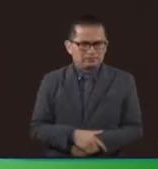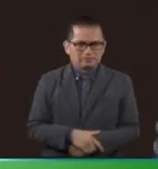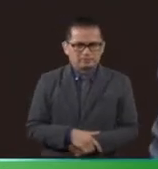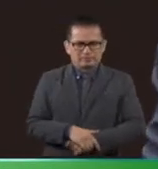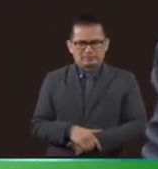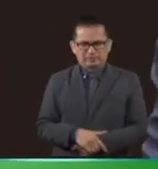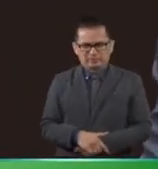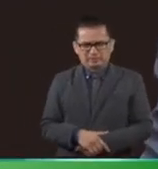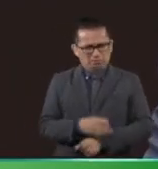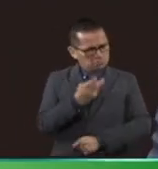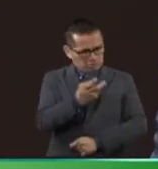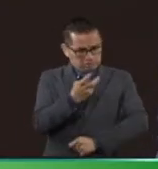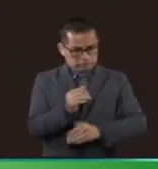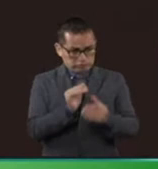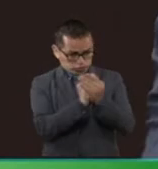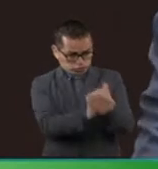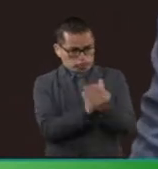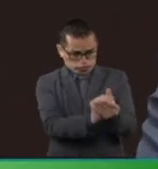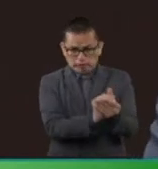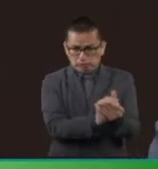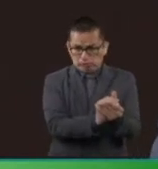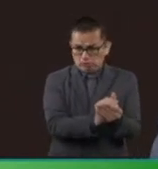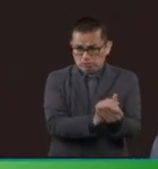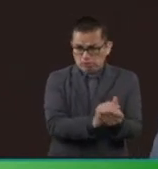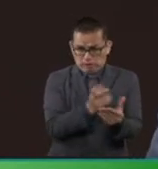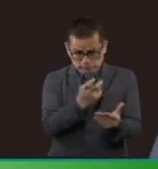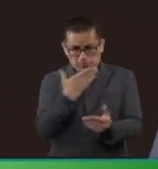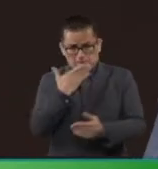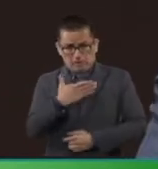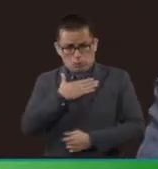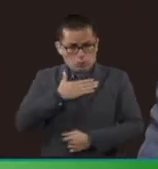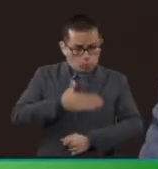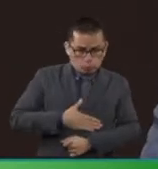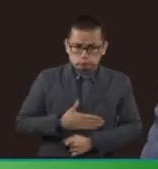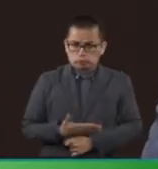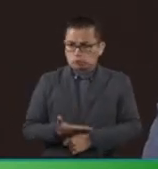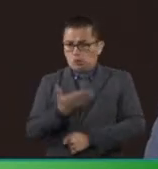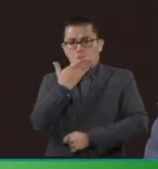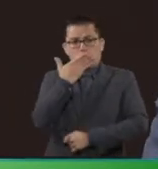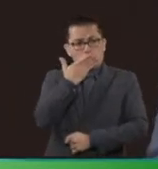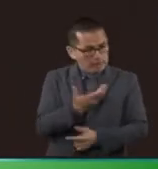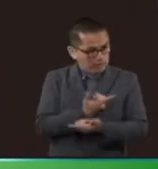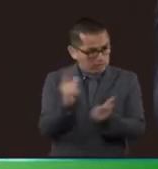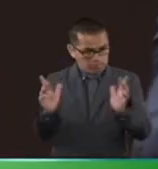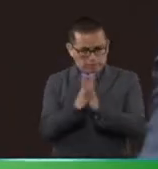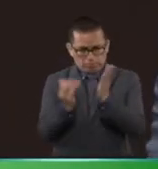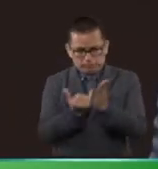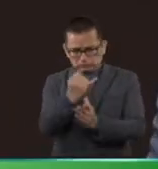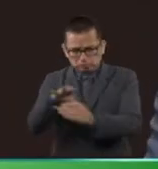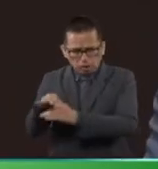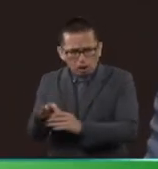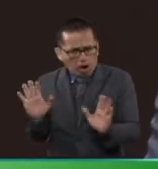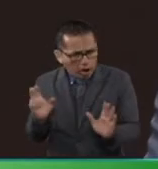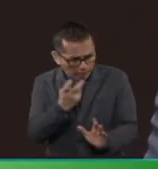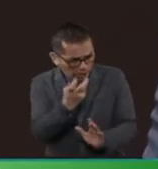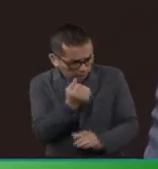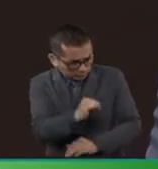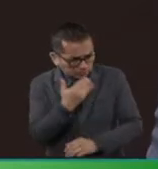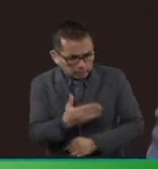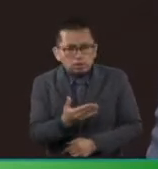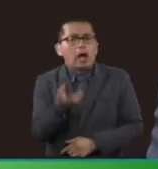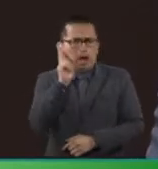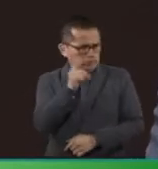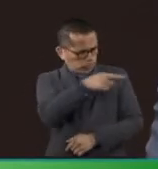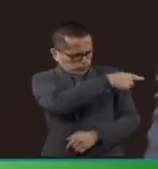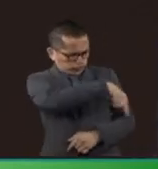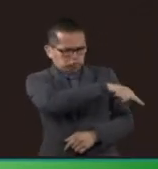método tan justo si ese es un método tan democrático el que defienden por qué no se lo aplican ustedes